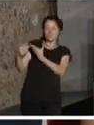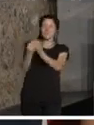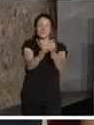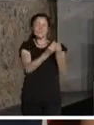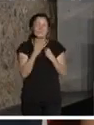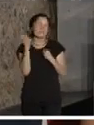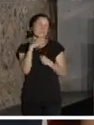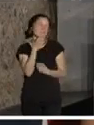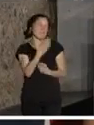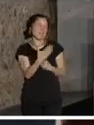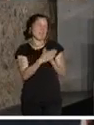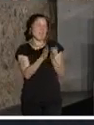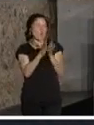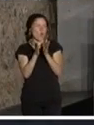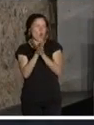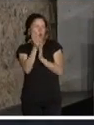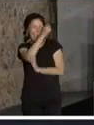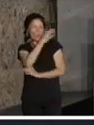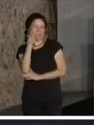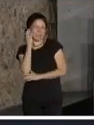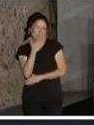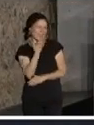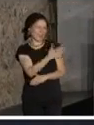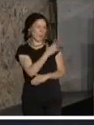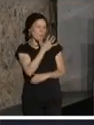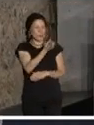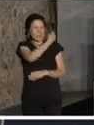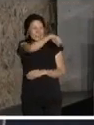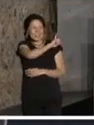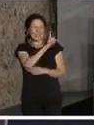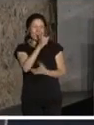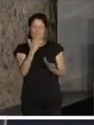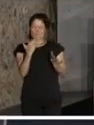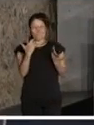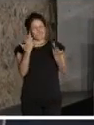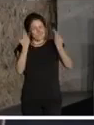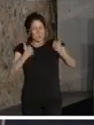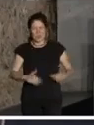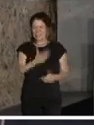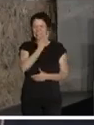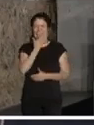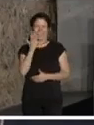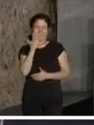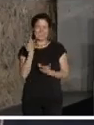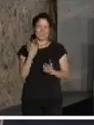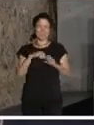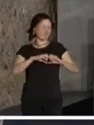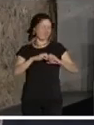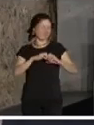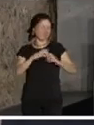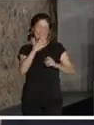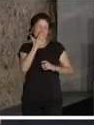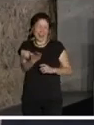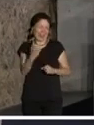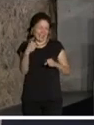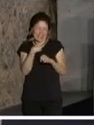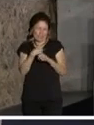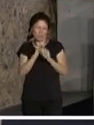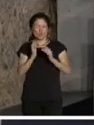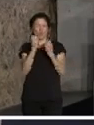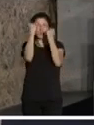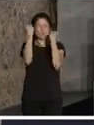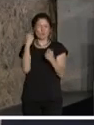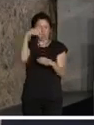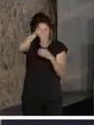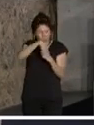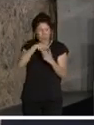quiero dar las gracias también a mis compañeras y compañeros que ponen el cuerpo y ponen la cara y el corazón en las instituciones dar